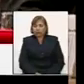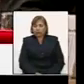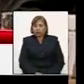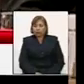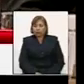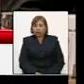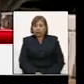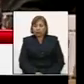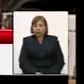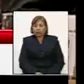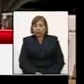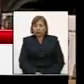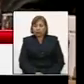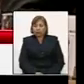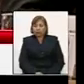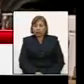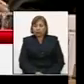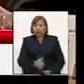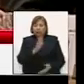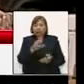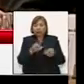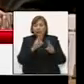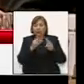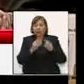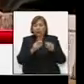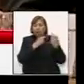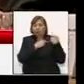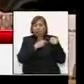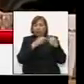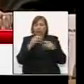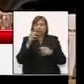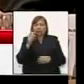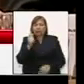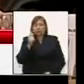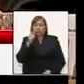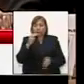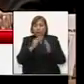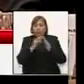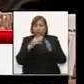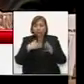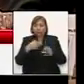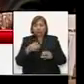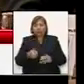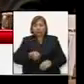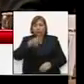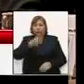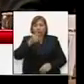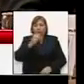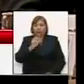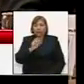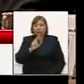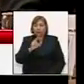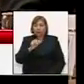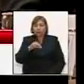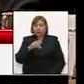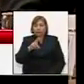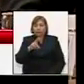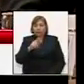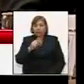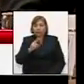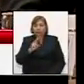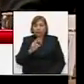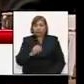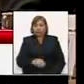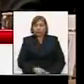¿Cuál fue su rol en la diligencia del 17 de abril? Jefe operativo. Ya.